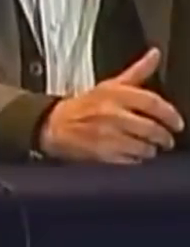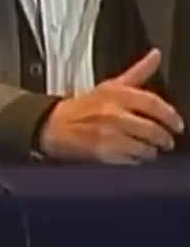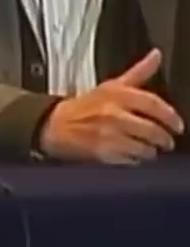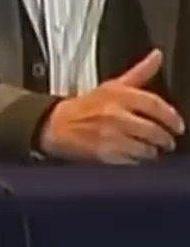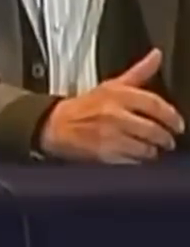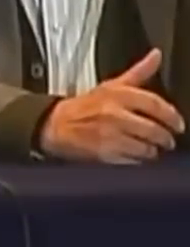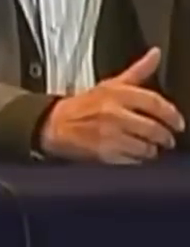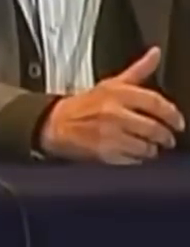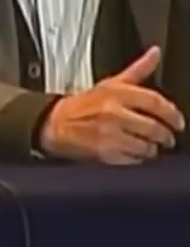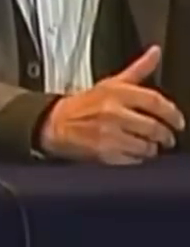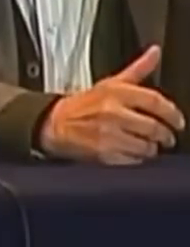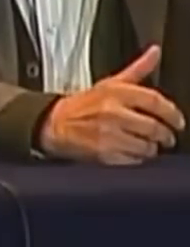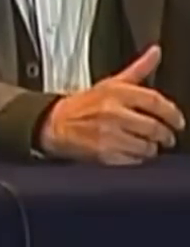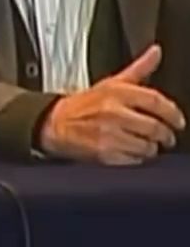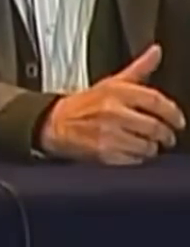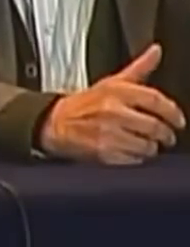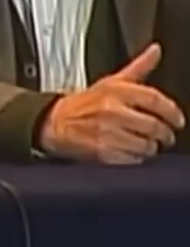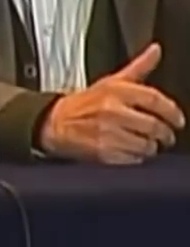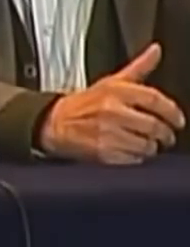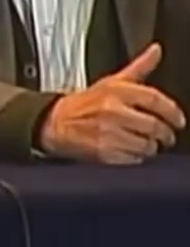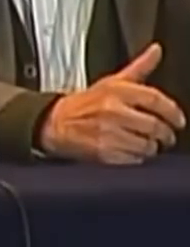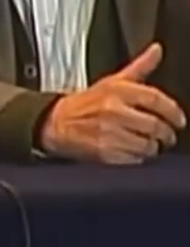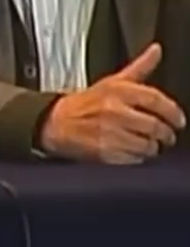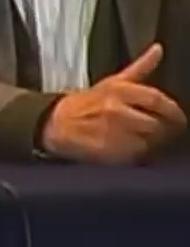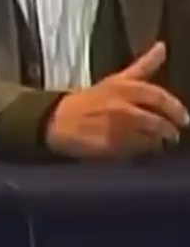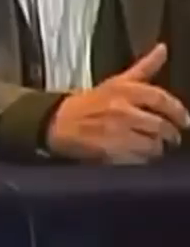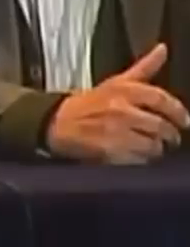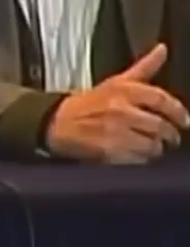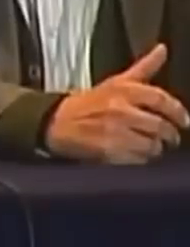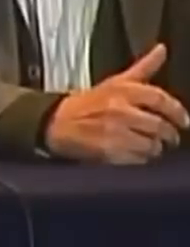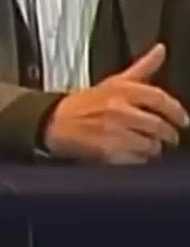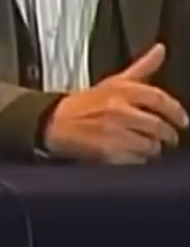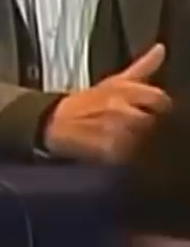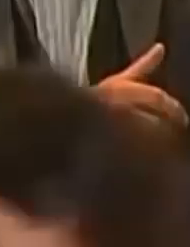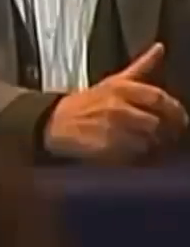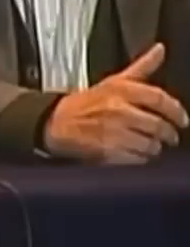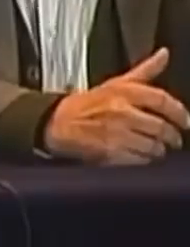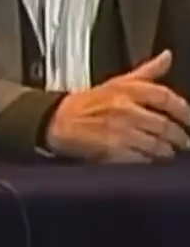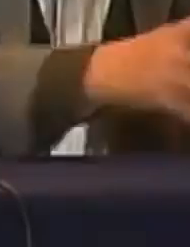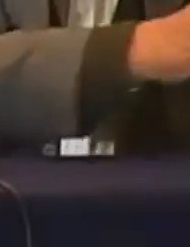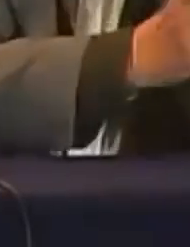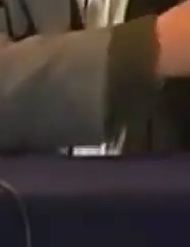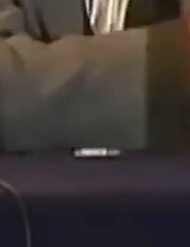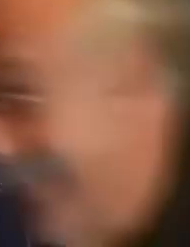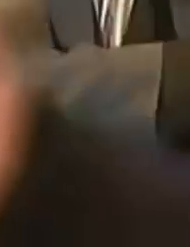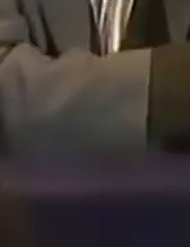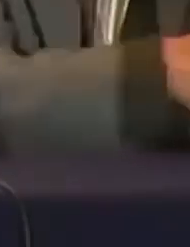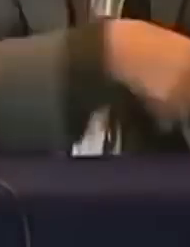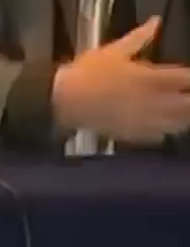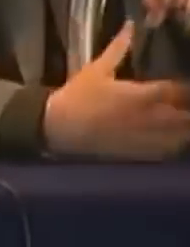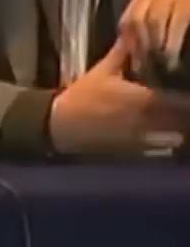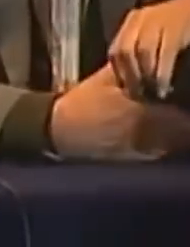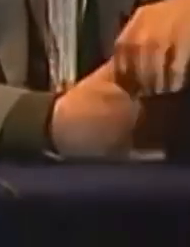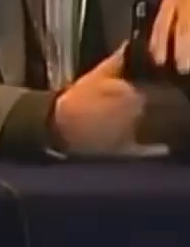Campaña contra la inflación palabrario en América Latina que yo creo que es